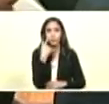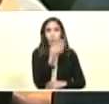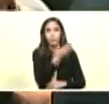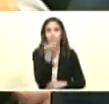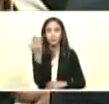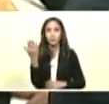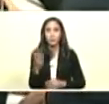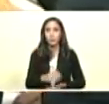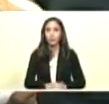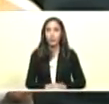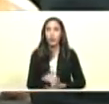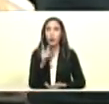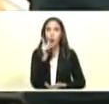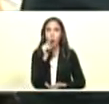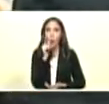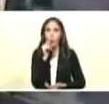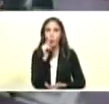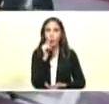Se trata de Fedor